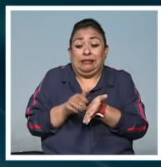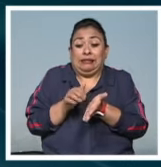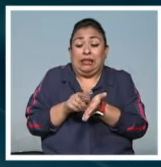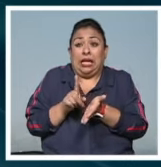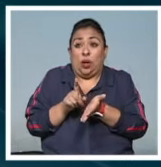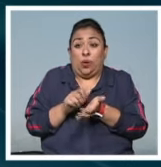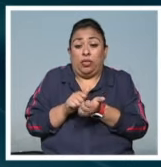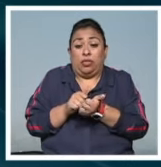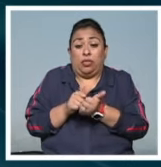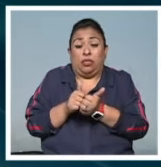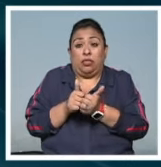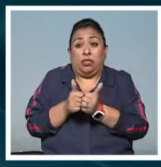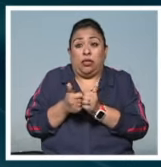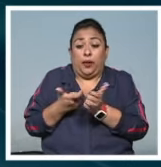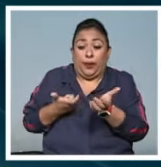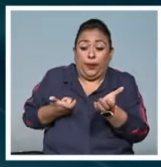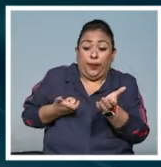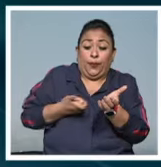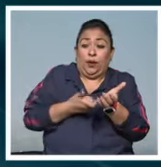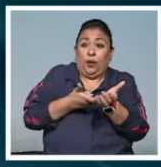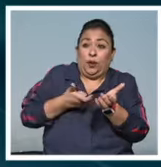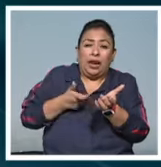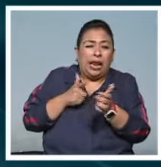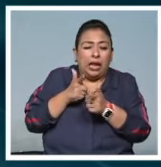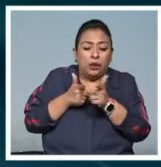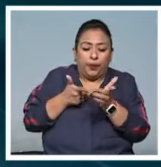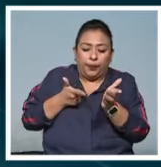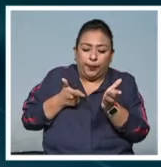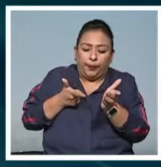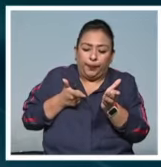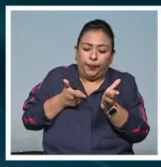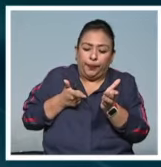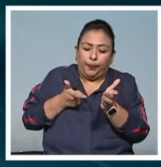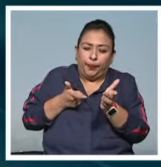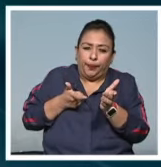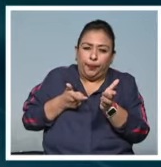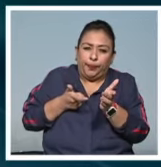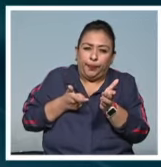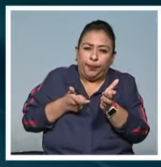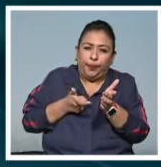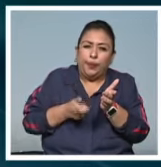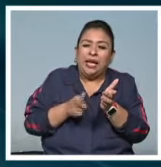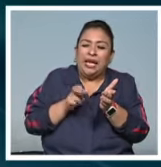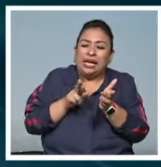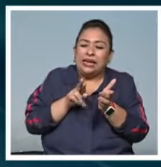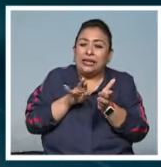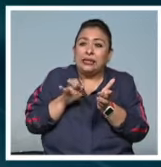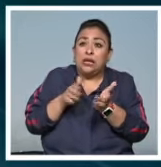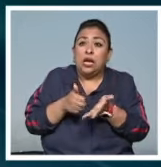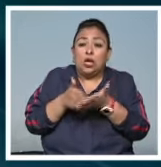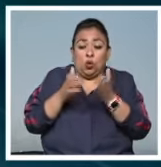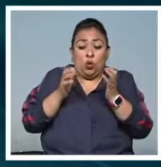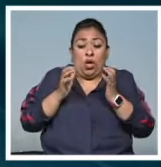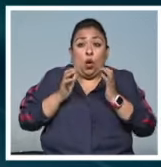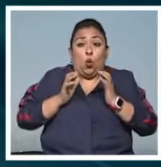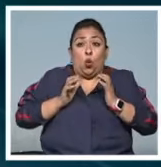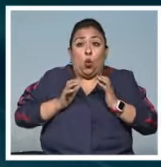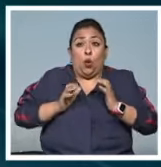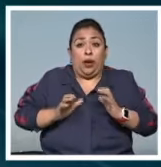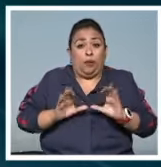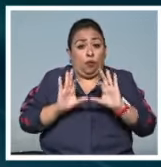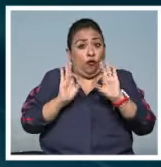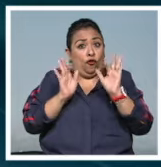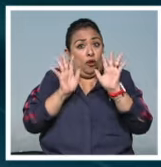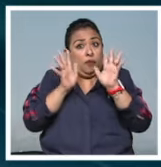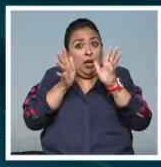líquido, empezamos también a inyectar muy despacio resina, un polímero que nos ayuda a mantener el cuerpo en la en la forma en